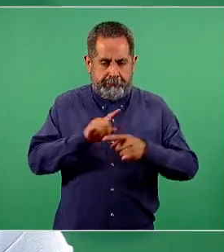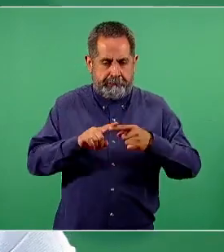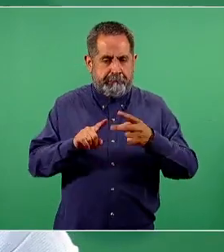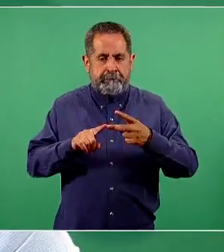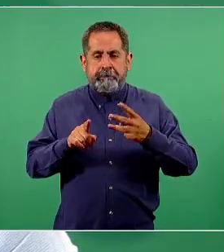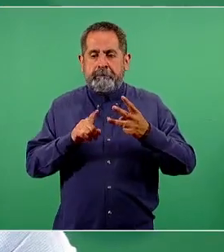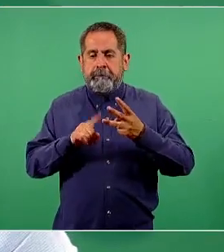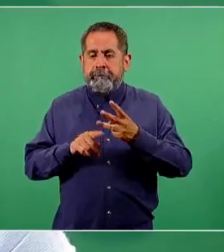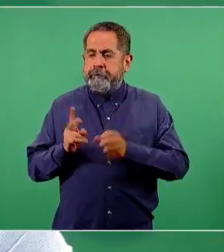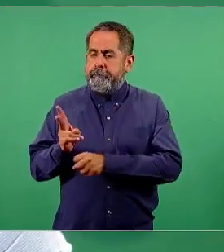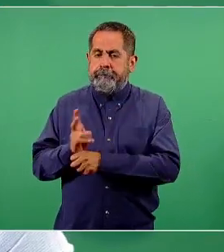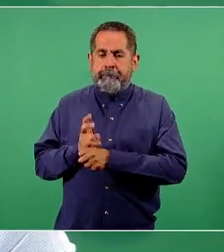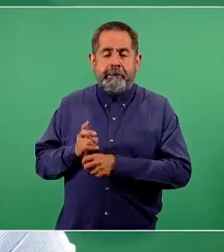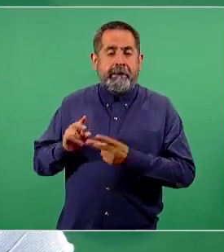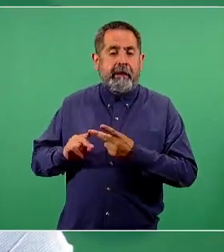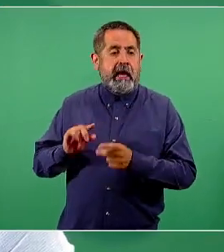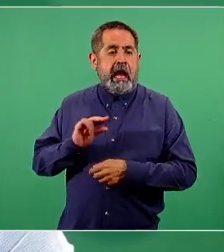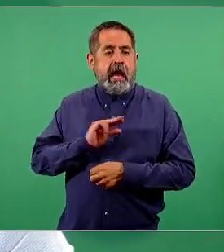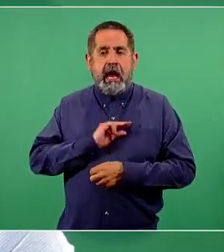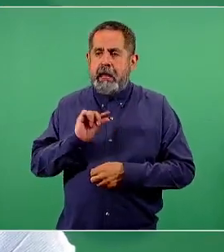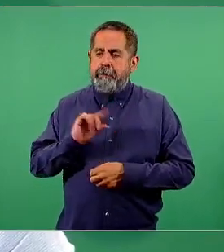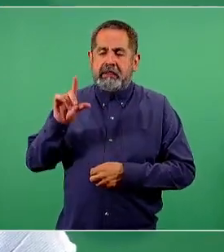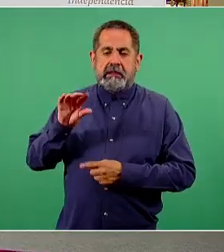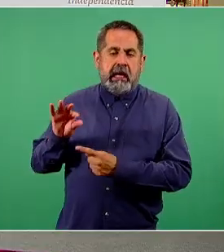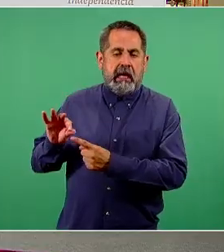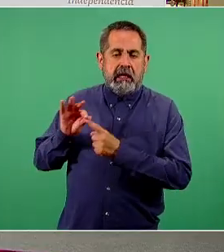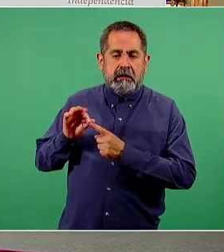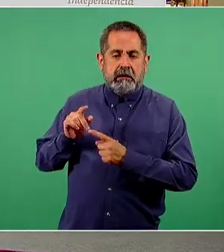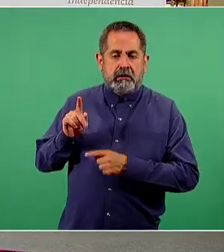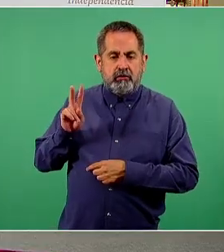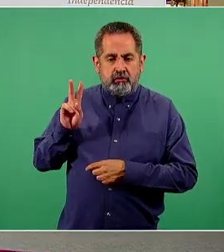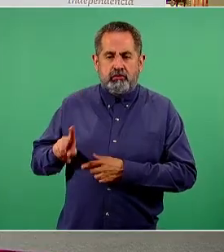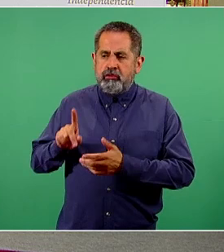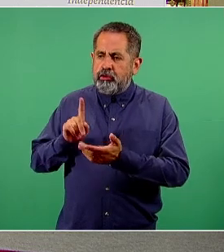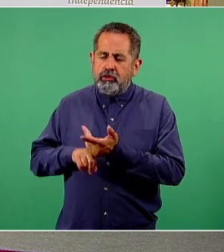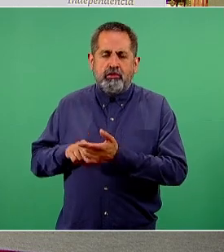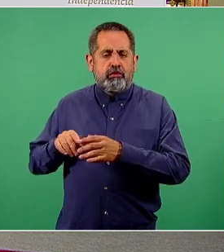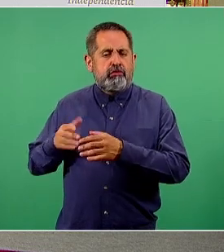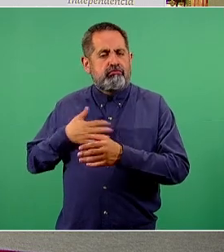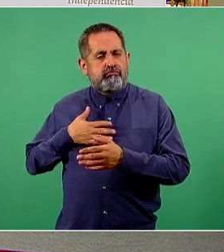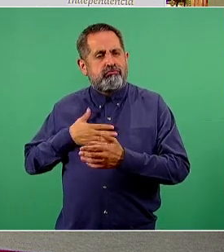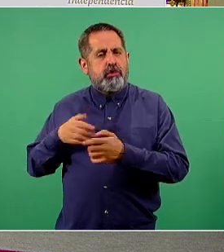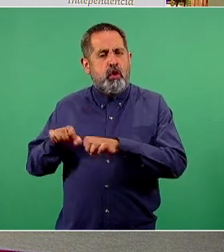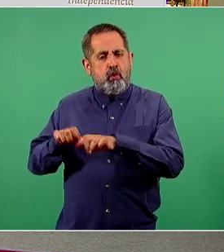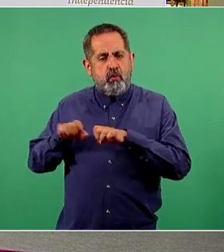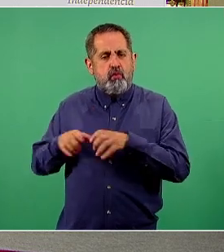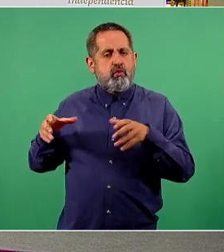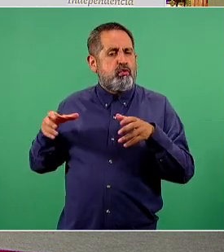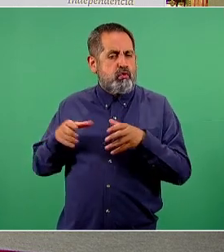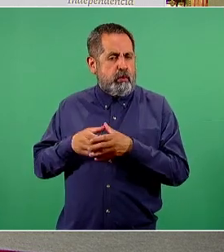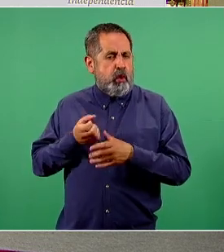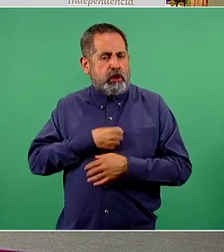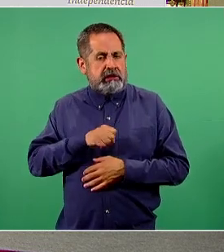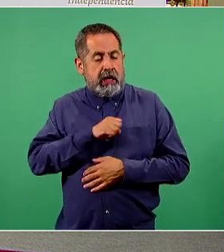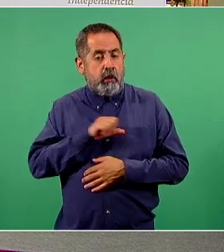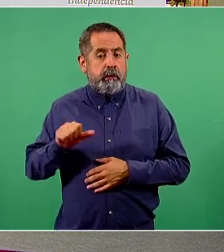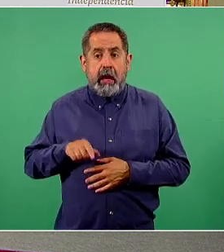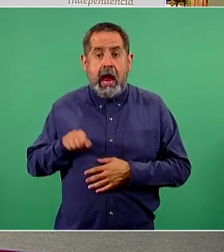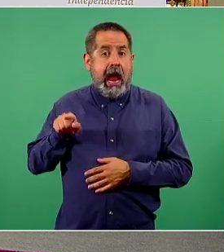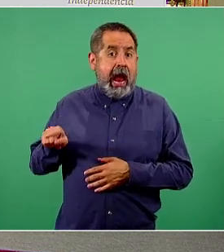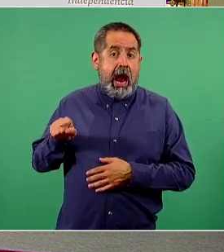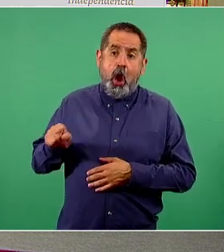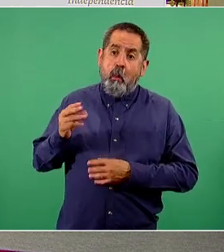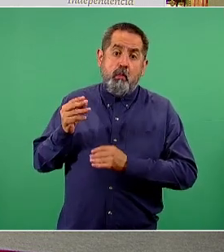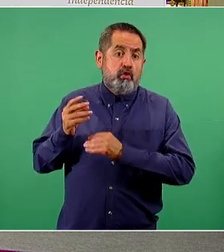apreciamos mucho, le llamaremos especial, como siempre le llamamos, pero es parte de nuestro grupo del sector salud. Fue por varios